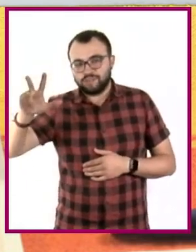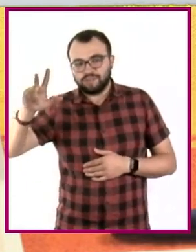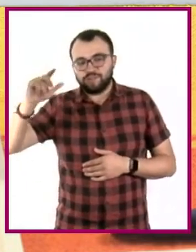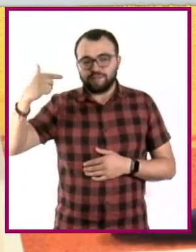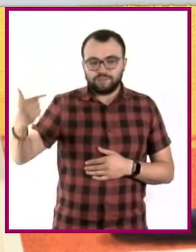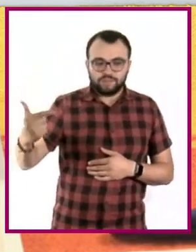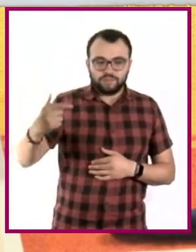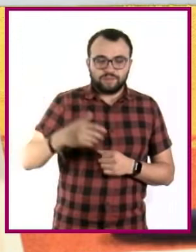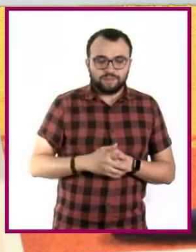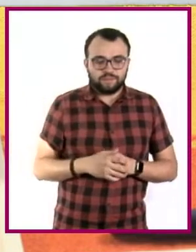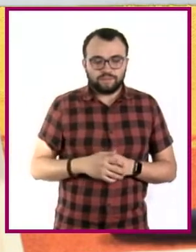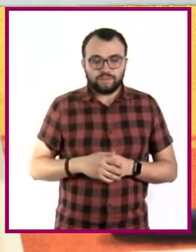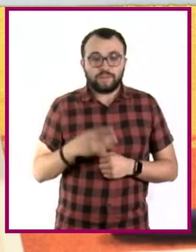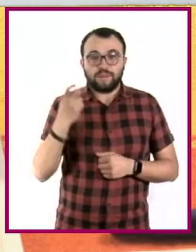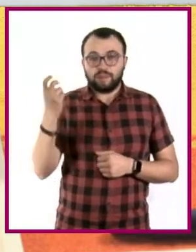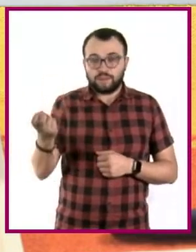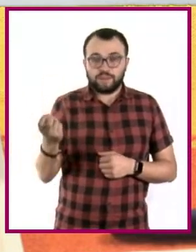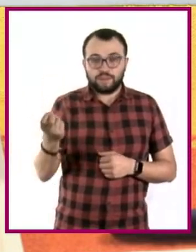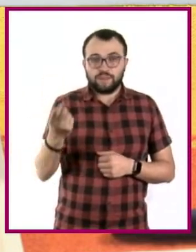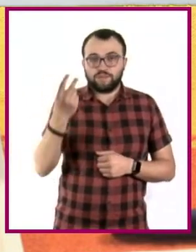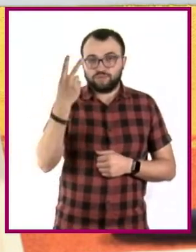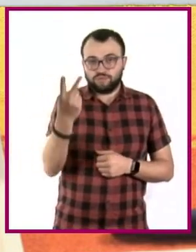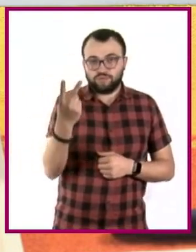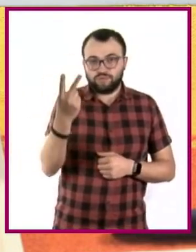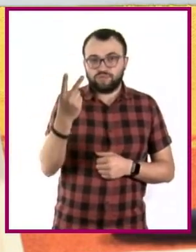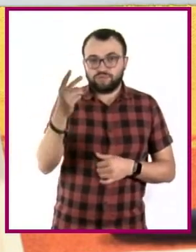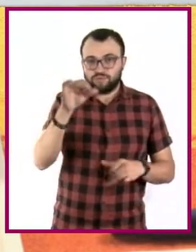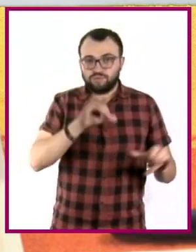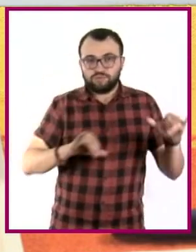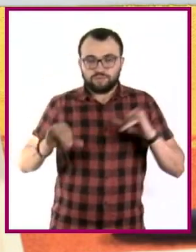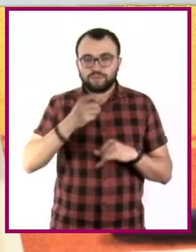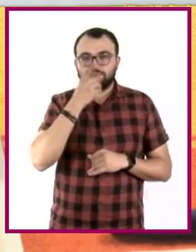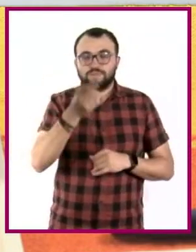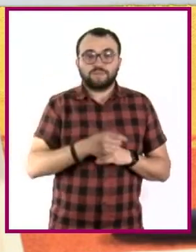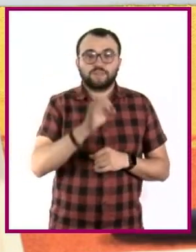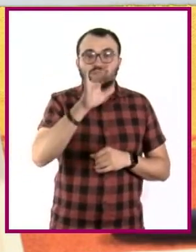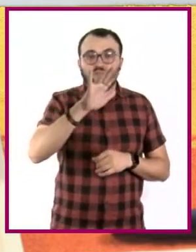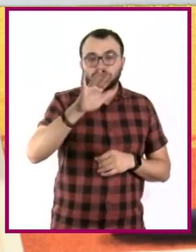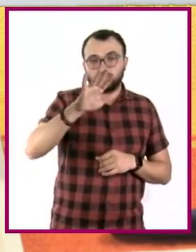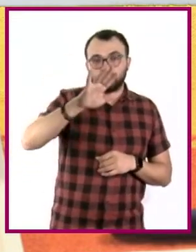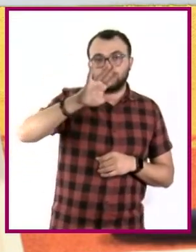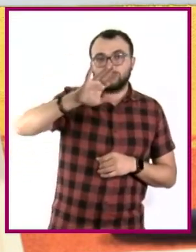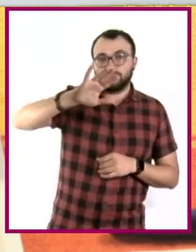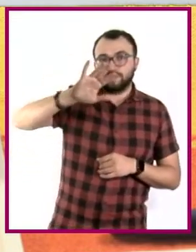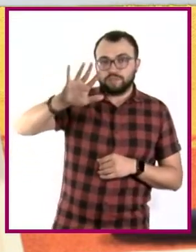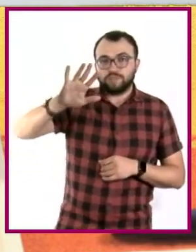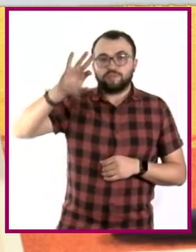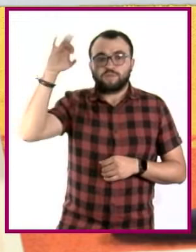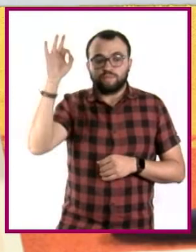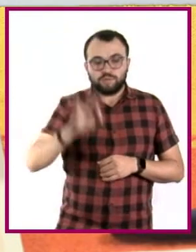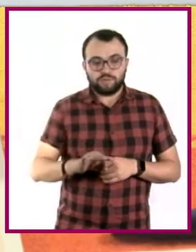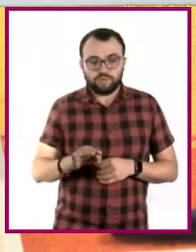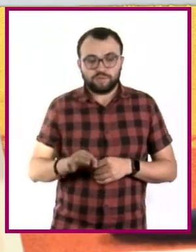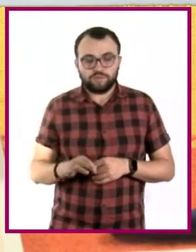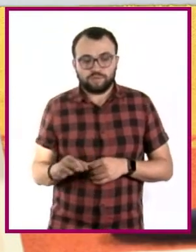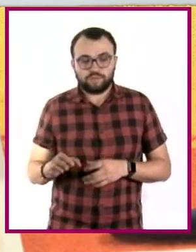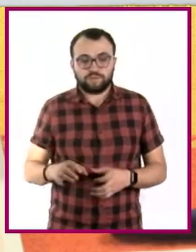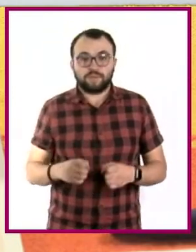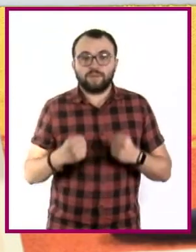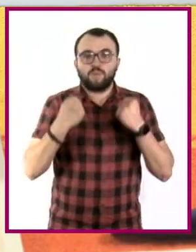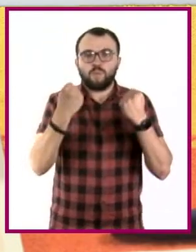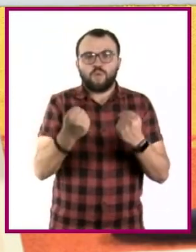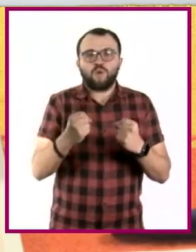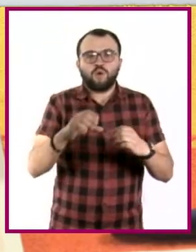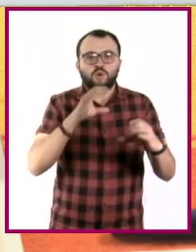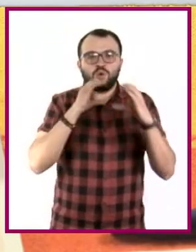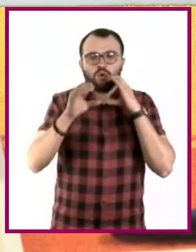55-38-7. Es decir, de estos 2 experimentos decía, el 55% el potencial de